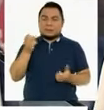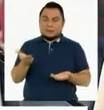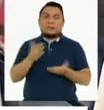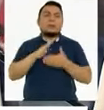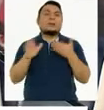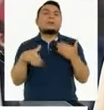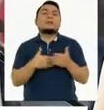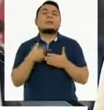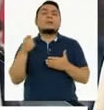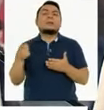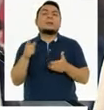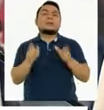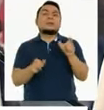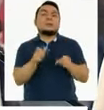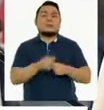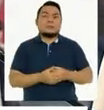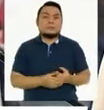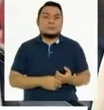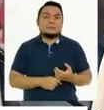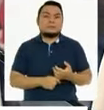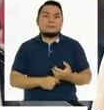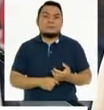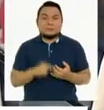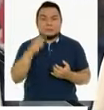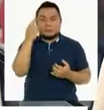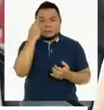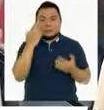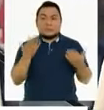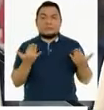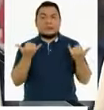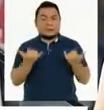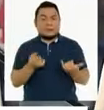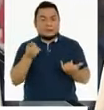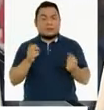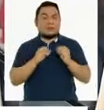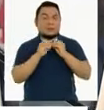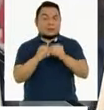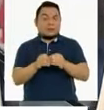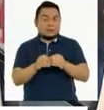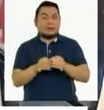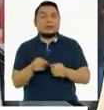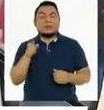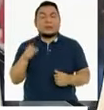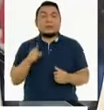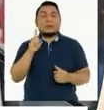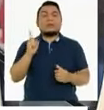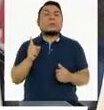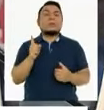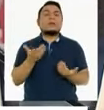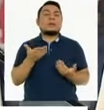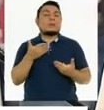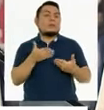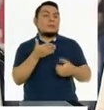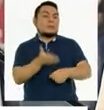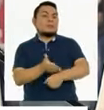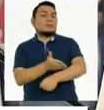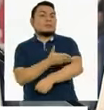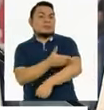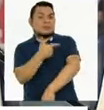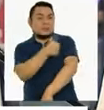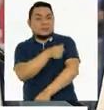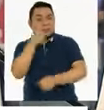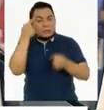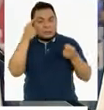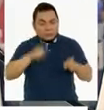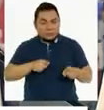a toda la ciudadanía. Y por eso estaremos estableciendo una secuencia de vacunación de